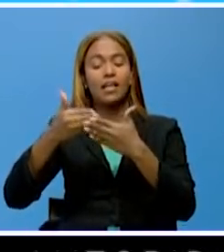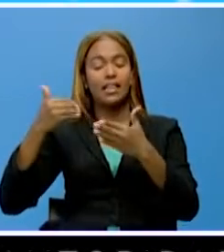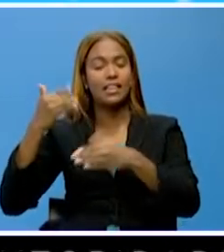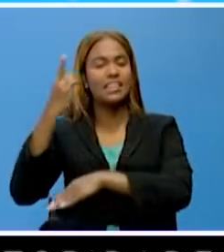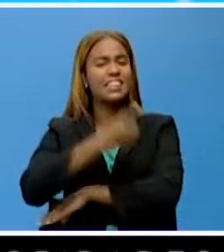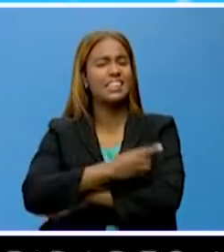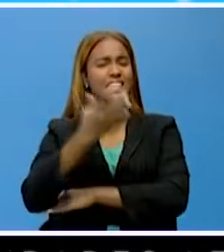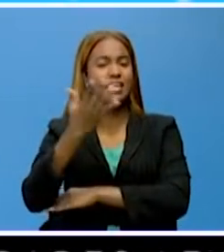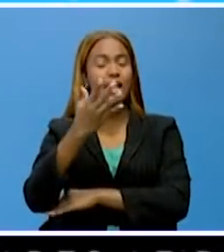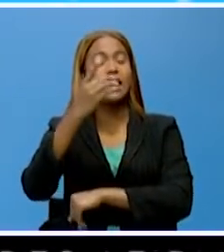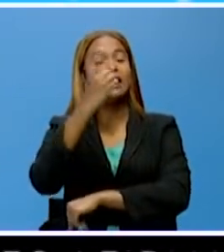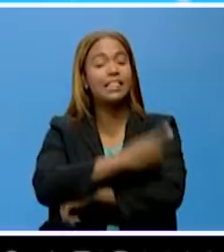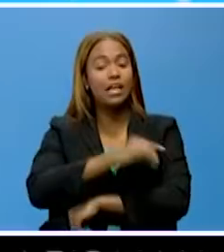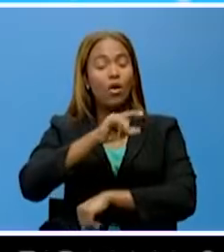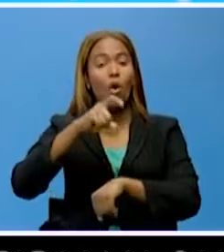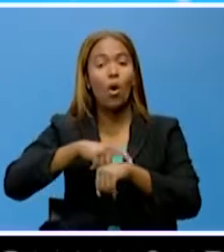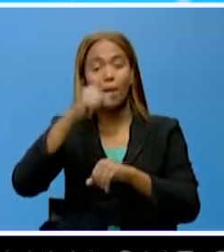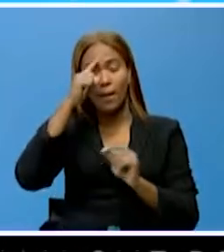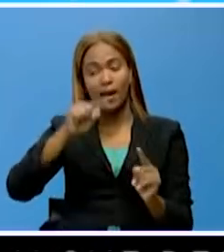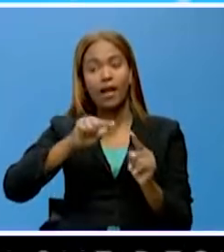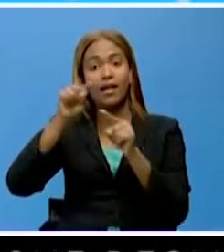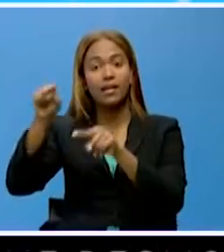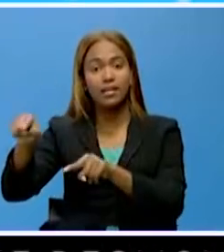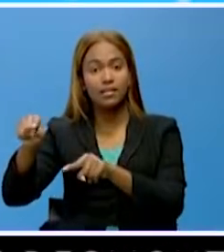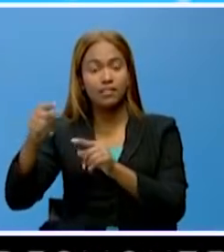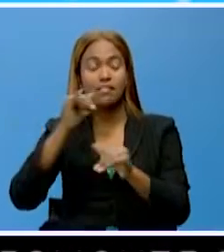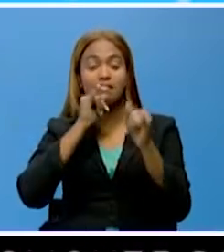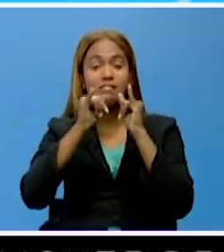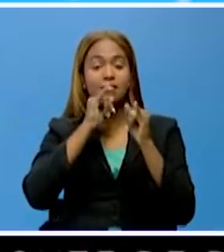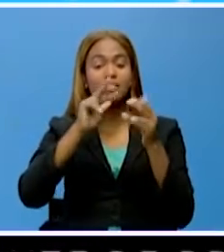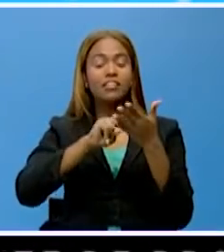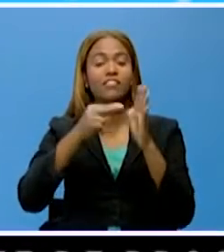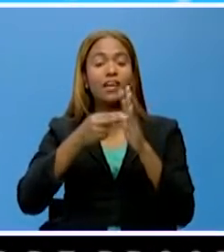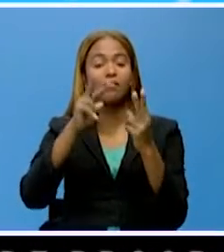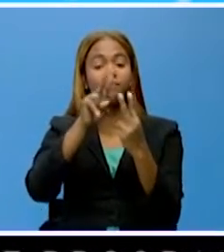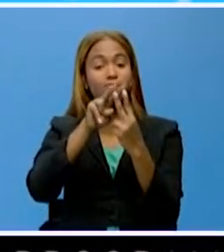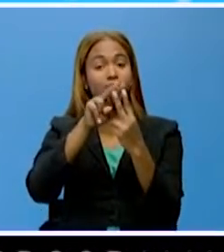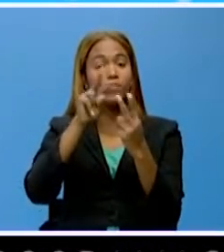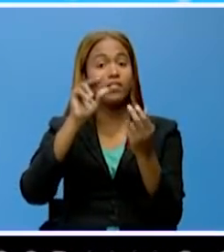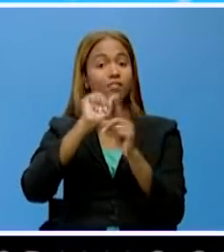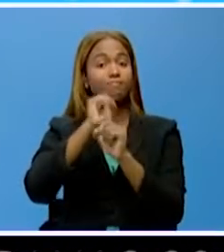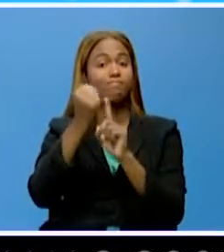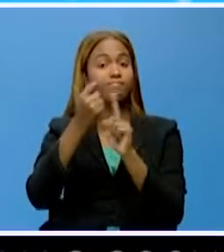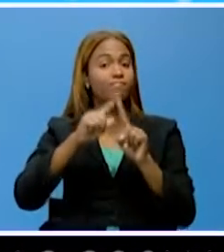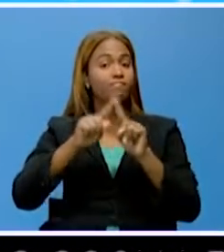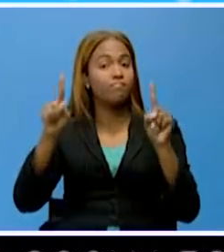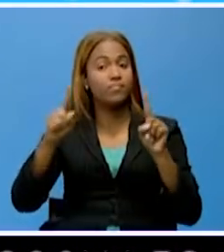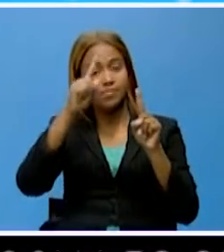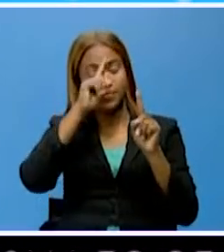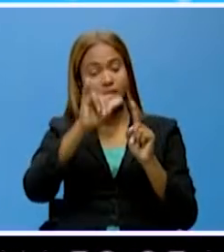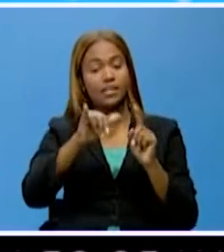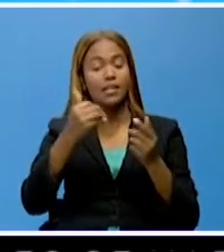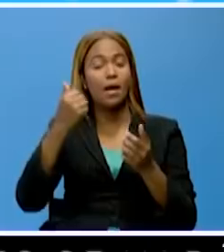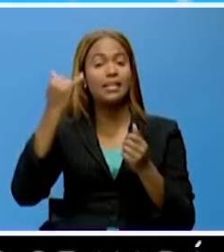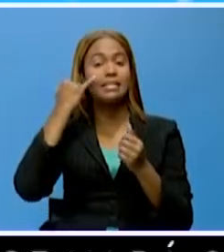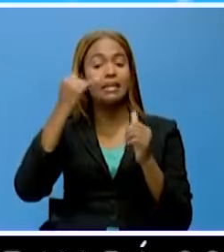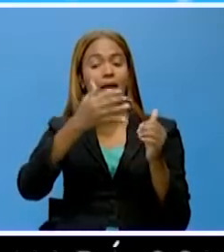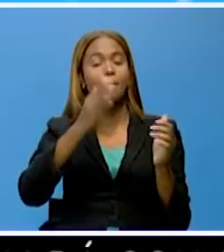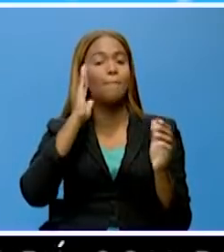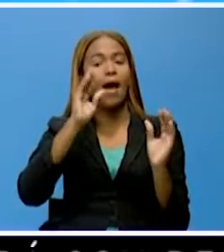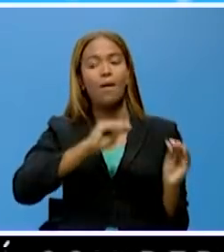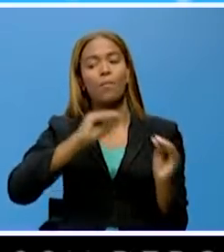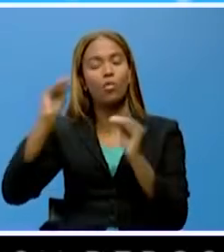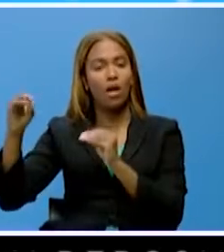hora para ir a una entrevista. Entonces, son dos momentos distintos en la residencia. Se